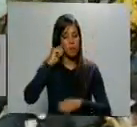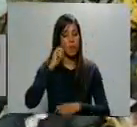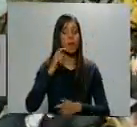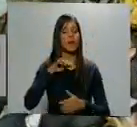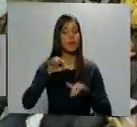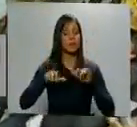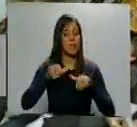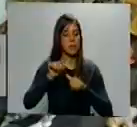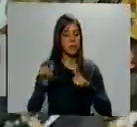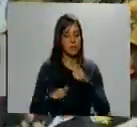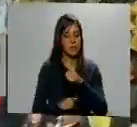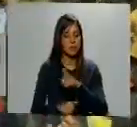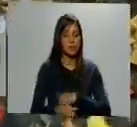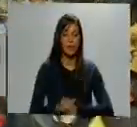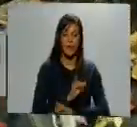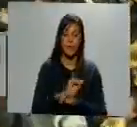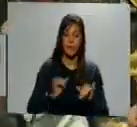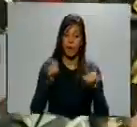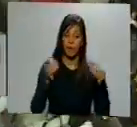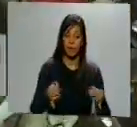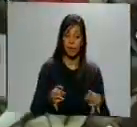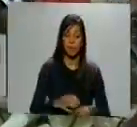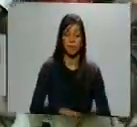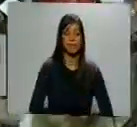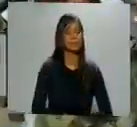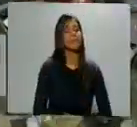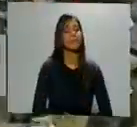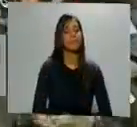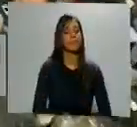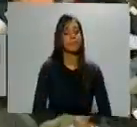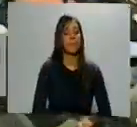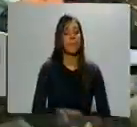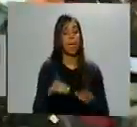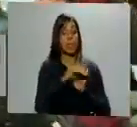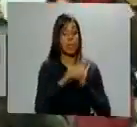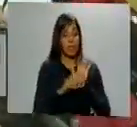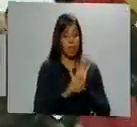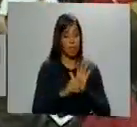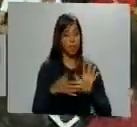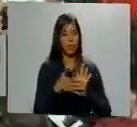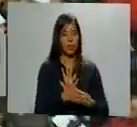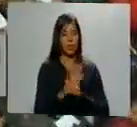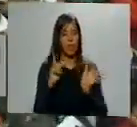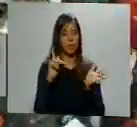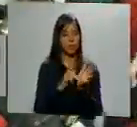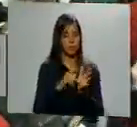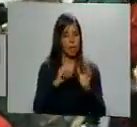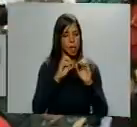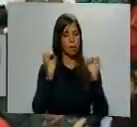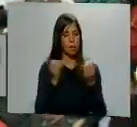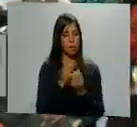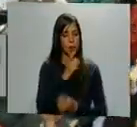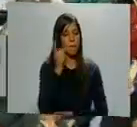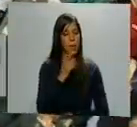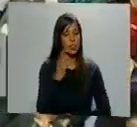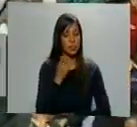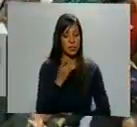presidente. En consideración, decreto constituyente sobre la participación en procesos